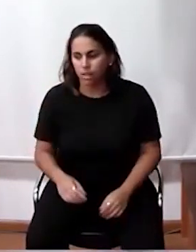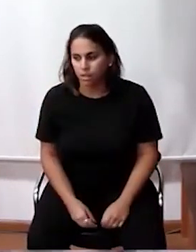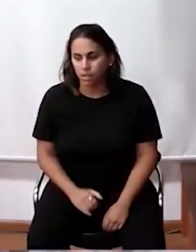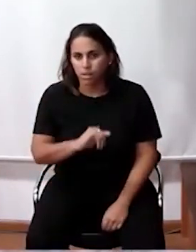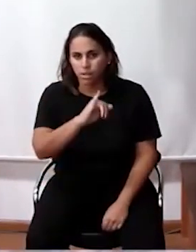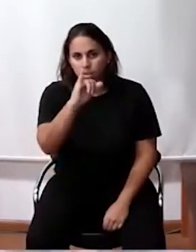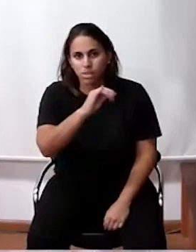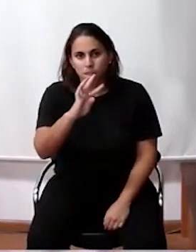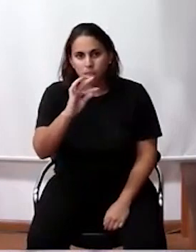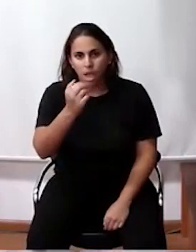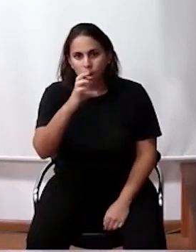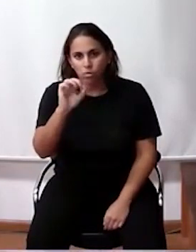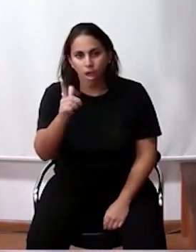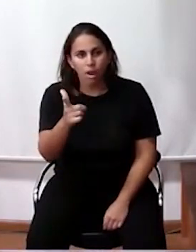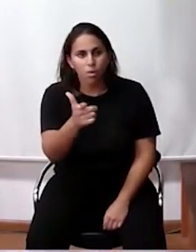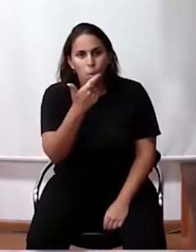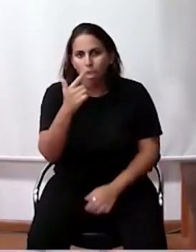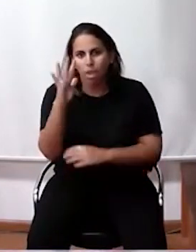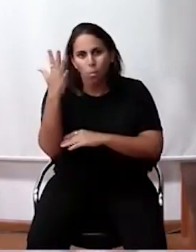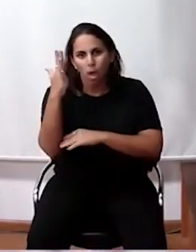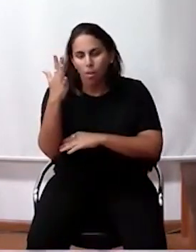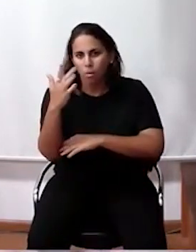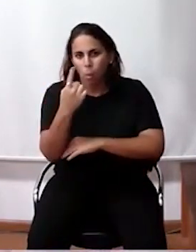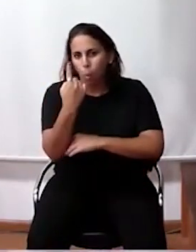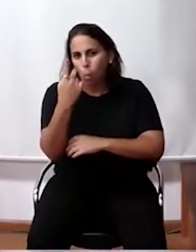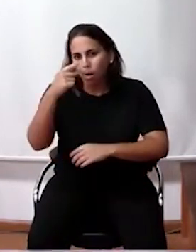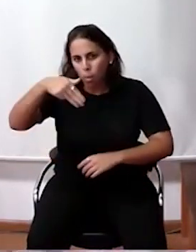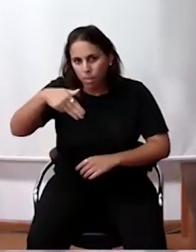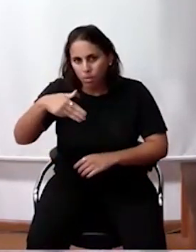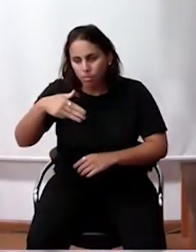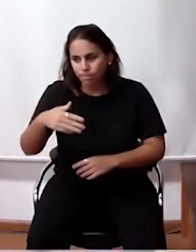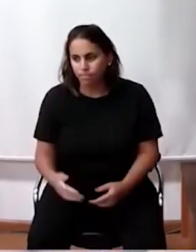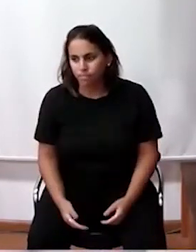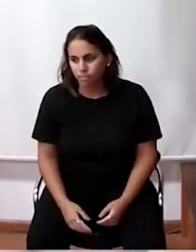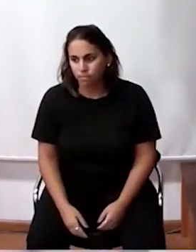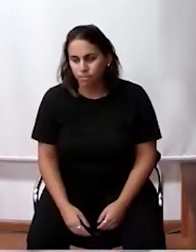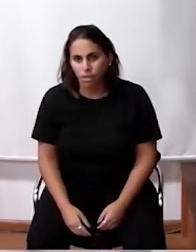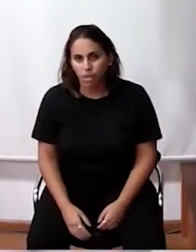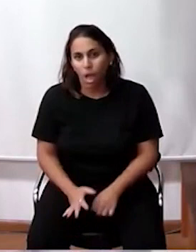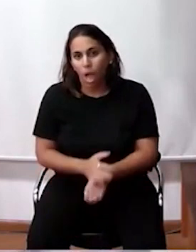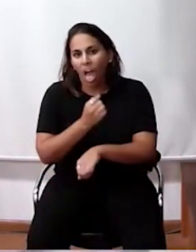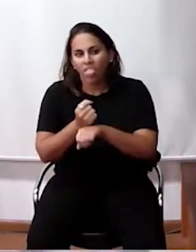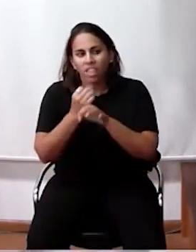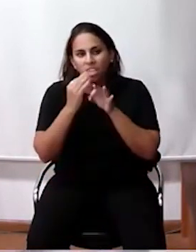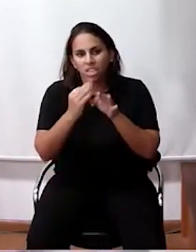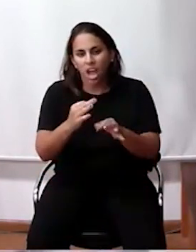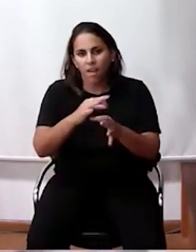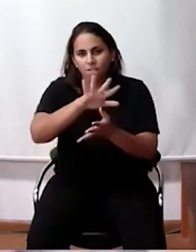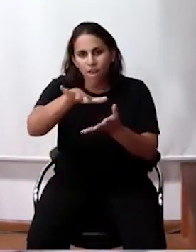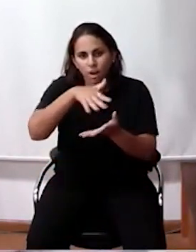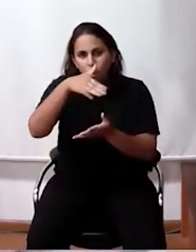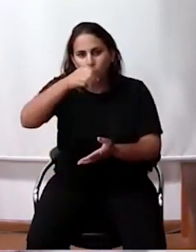no hay un solo árbol en 1 kilmetro hasta acceder al barrio Monte Grande y